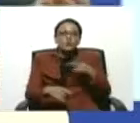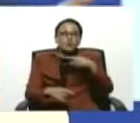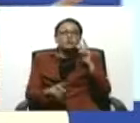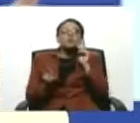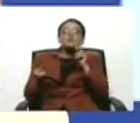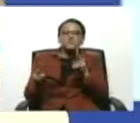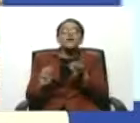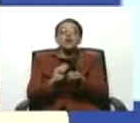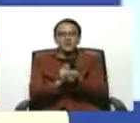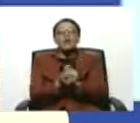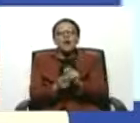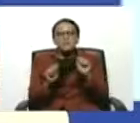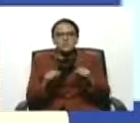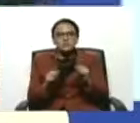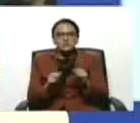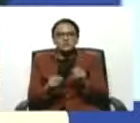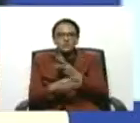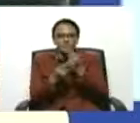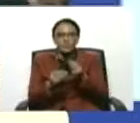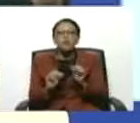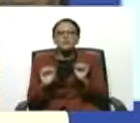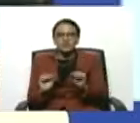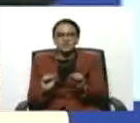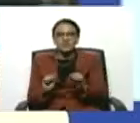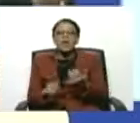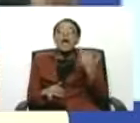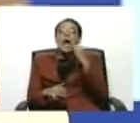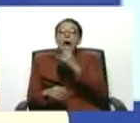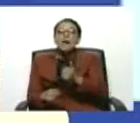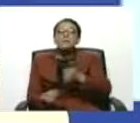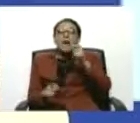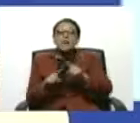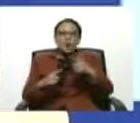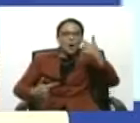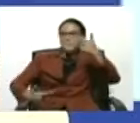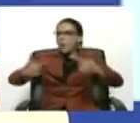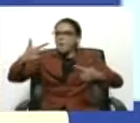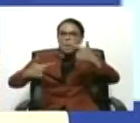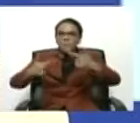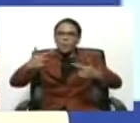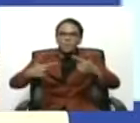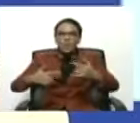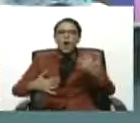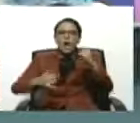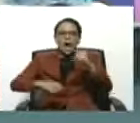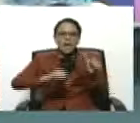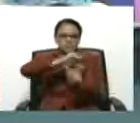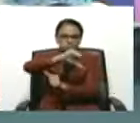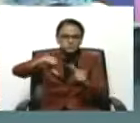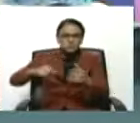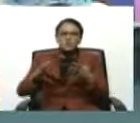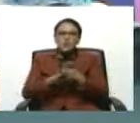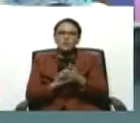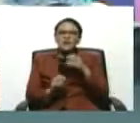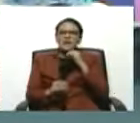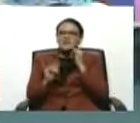años Donde ha habido más sector privado más competencia más iniciativa